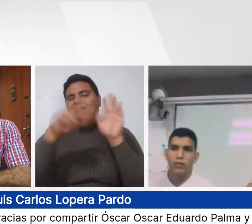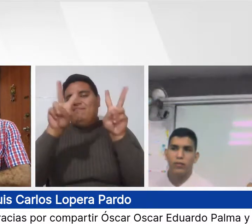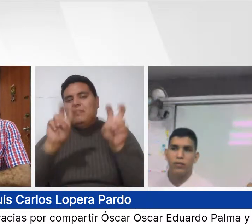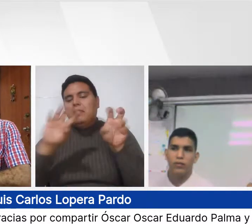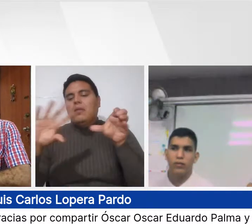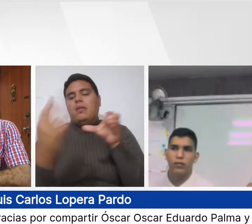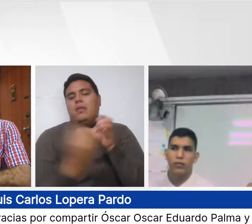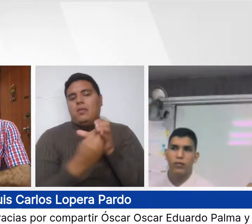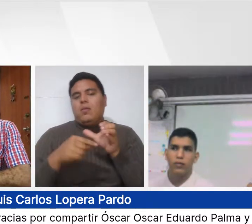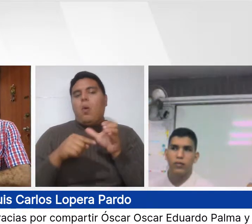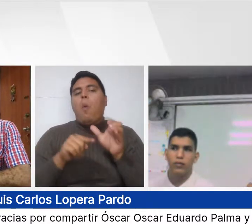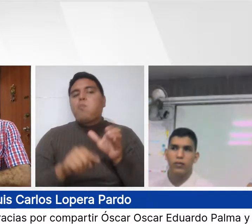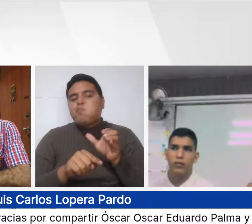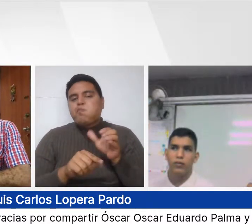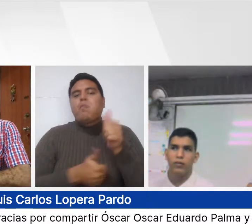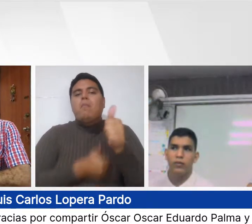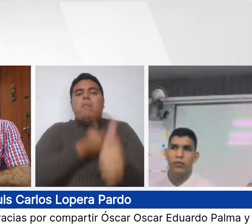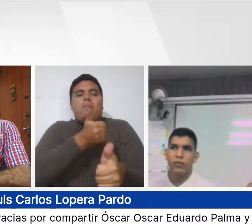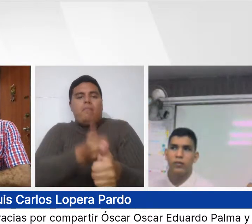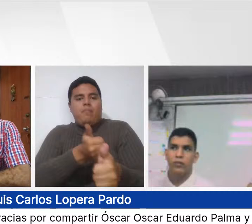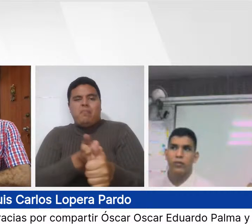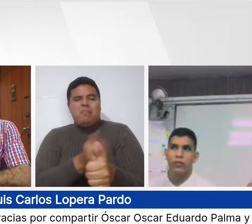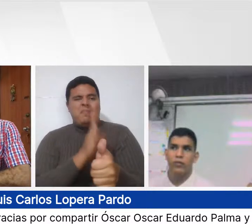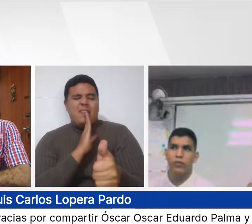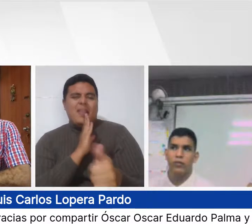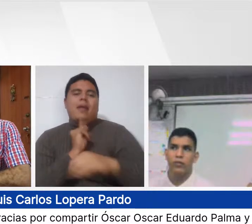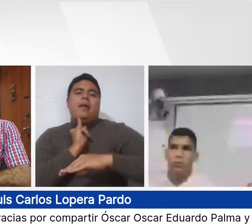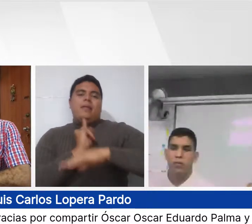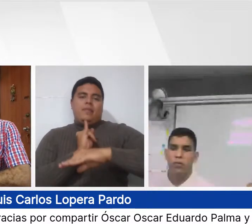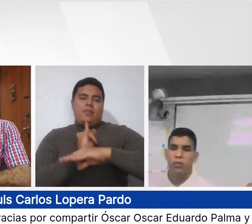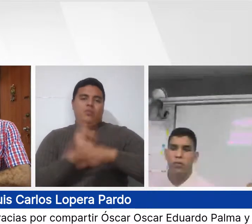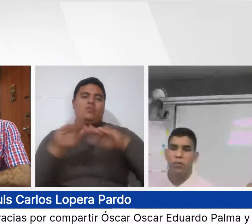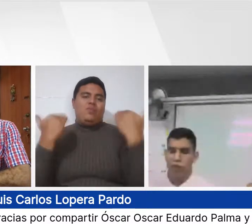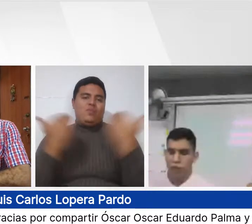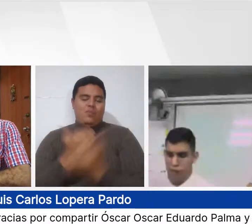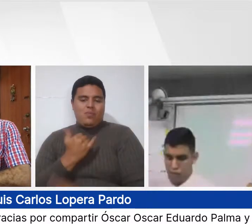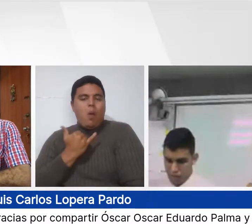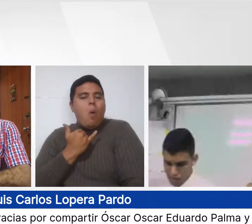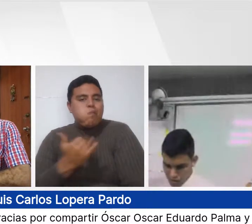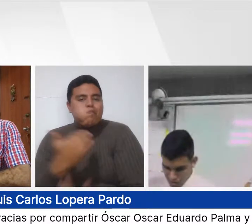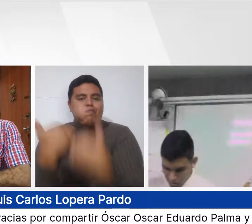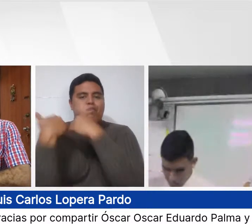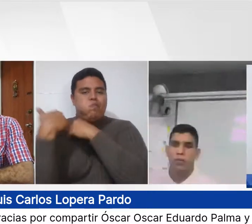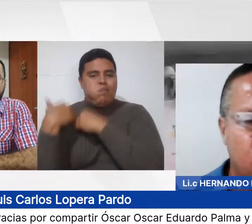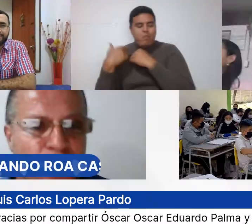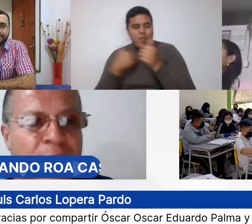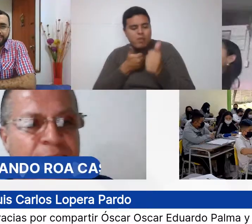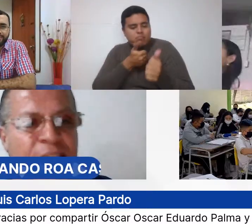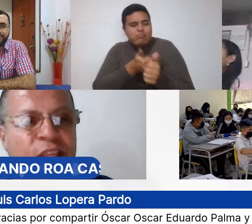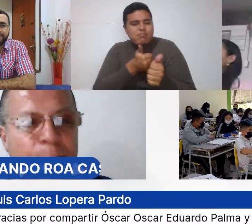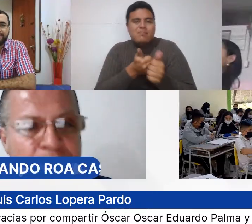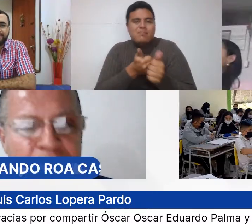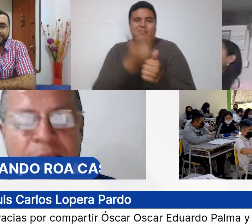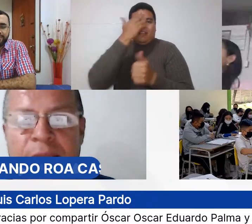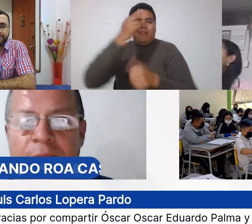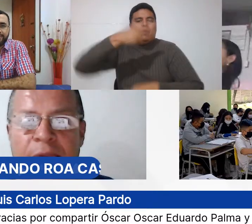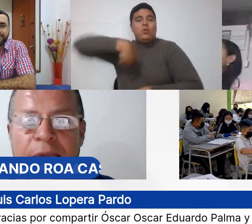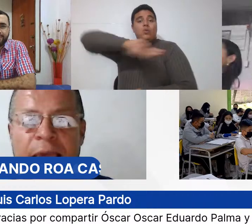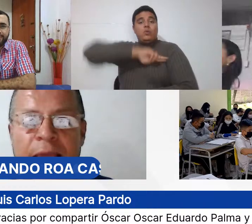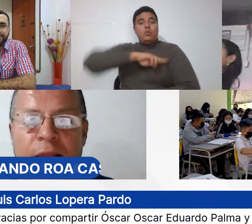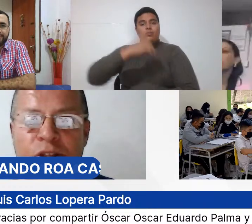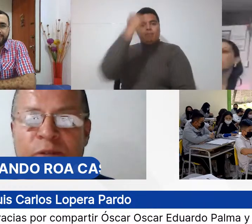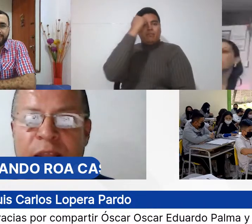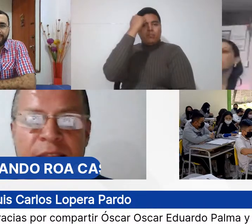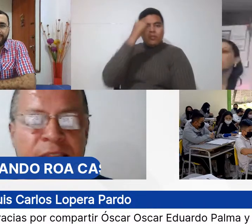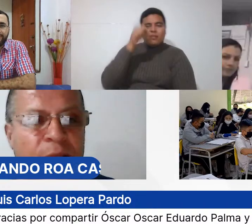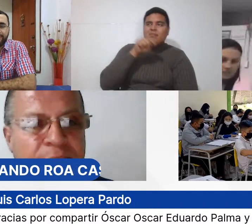acompañamiento también se proyecta desde toda la institución educativa, porque cuando los maestros en formación intervienen